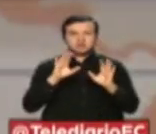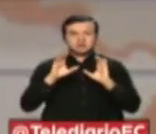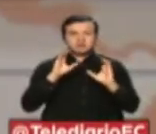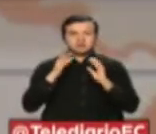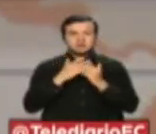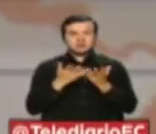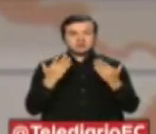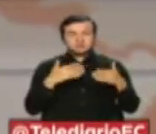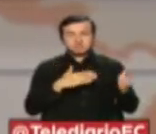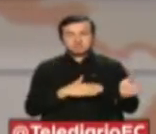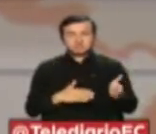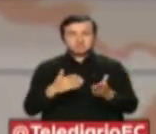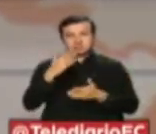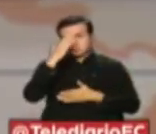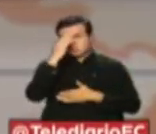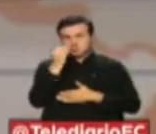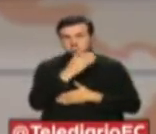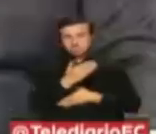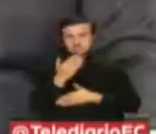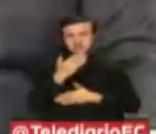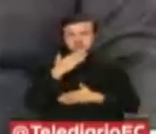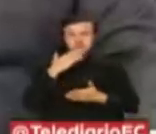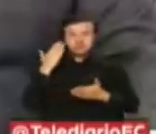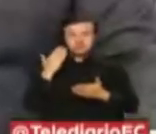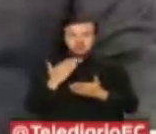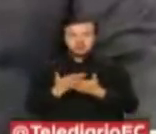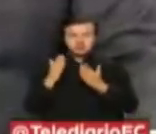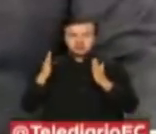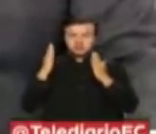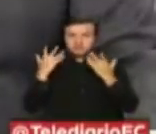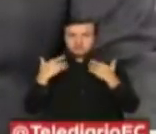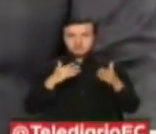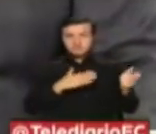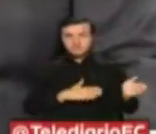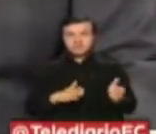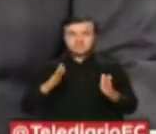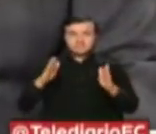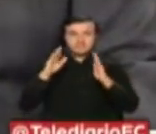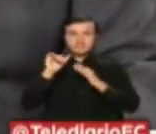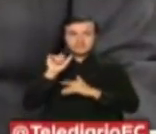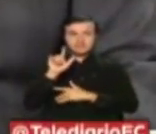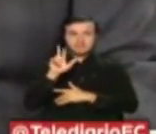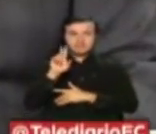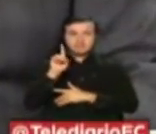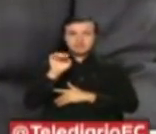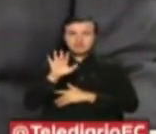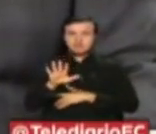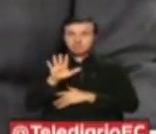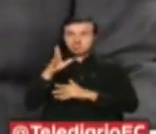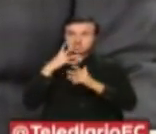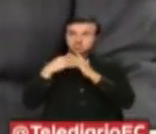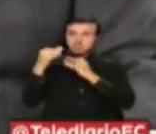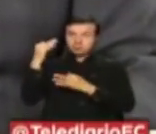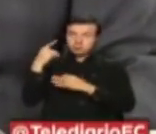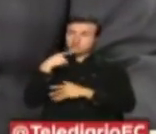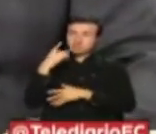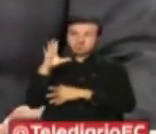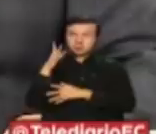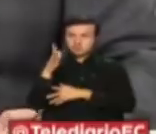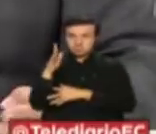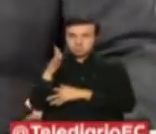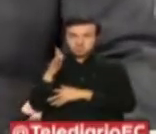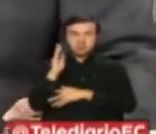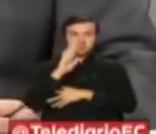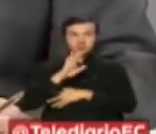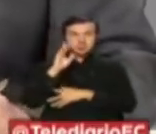comunicación buenos días gracias por estar aquí acabamos de escuchar a fernando alvarado él no es prófugo de la justicia se le